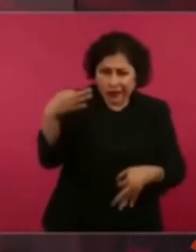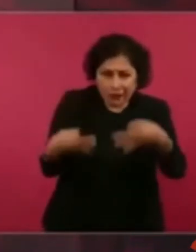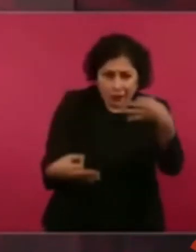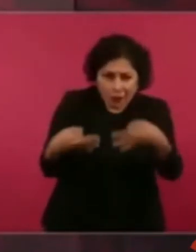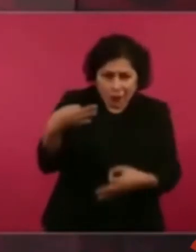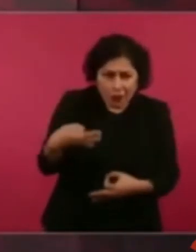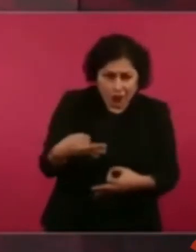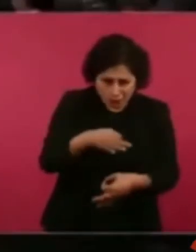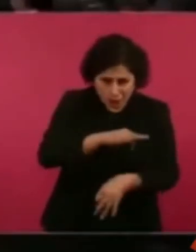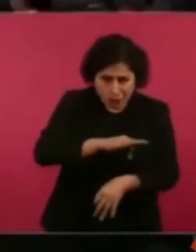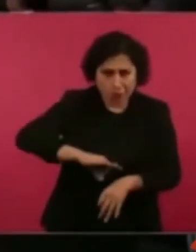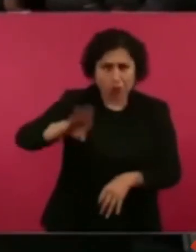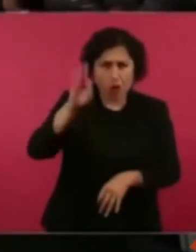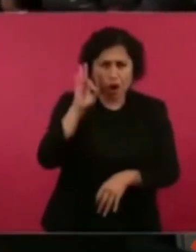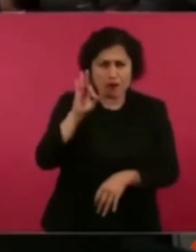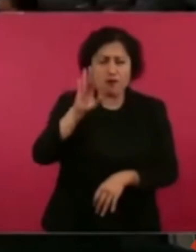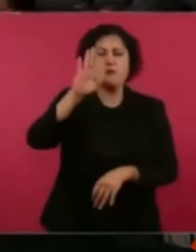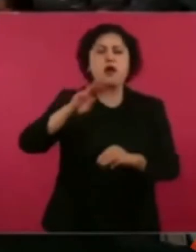mundo,